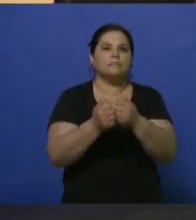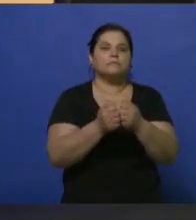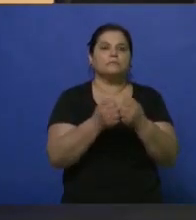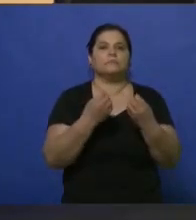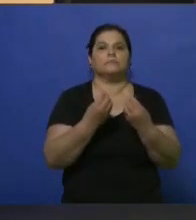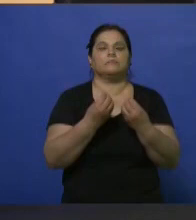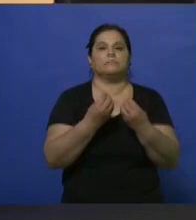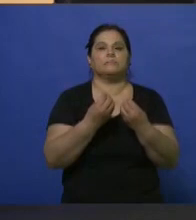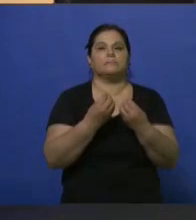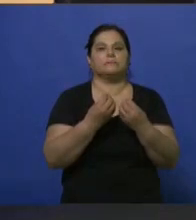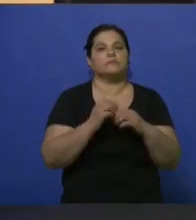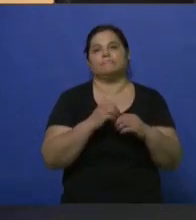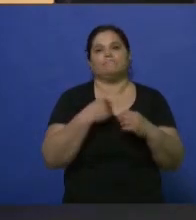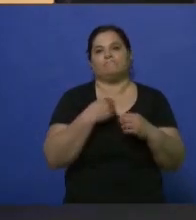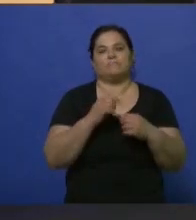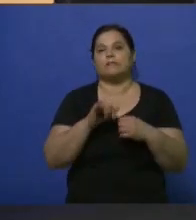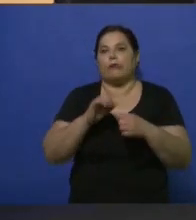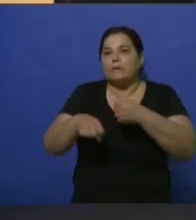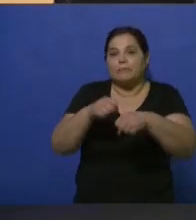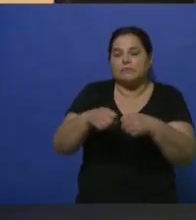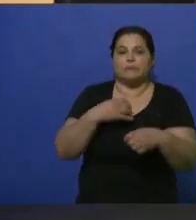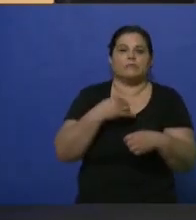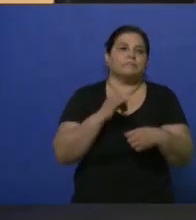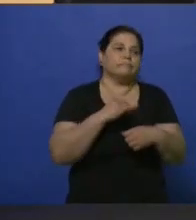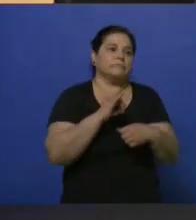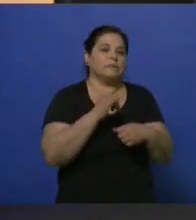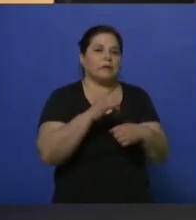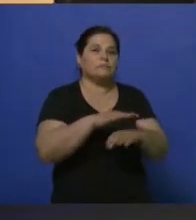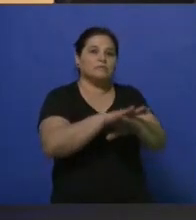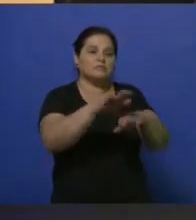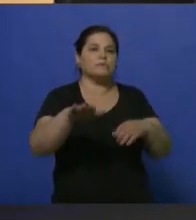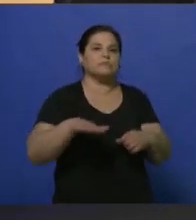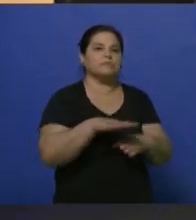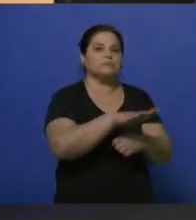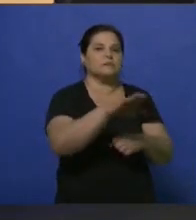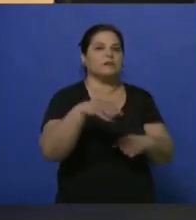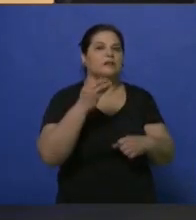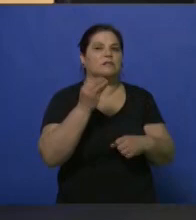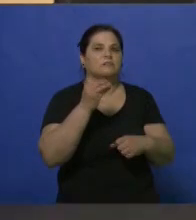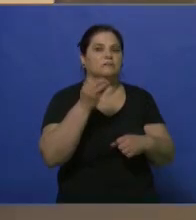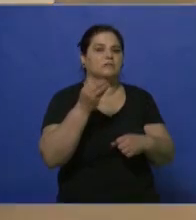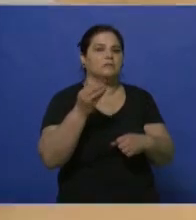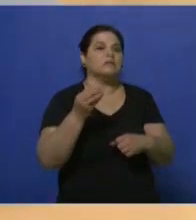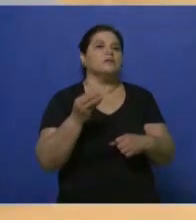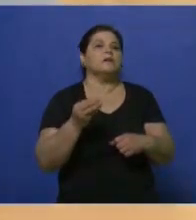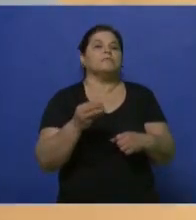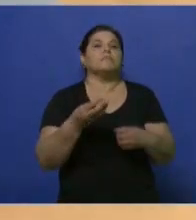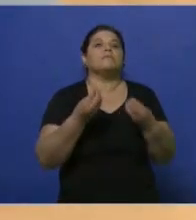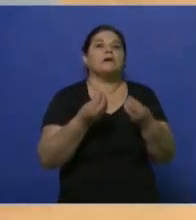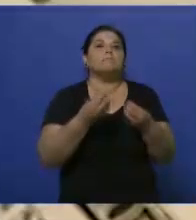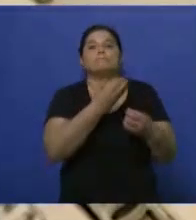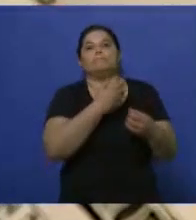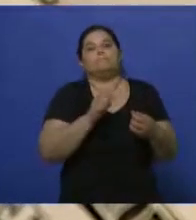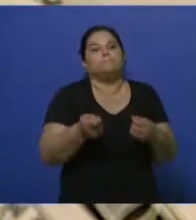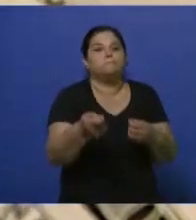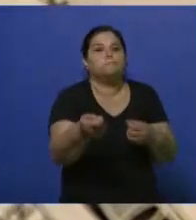Claro, te conviene la bicicleta. Obviamente. Entonces, acá estamos frente a un escenario que tiene una gran complejidad pero que expresa una política de ajuste que tiene